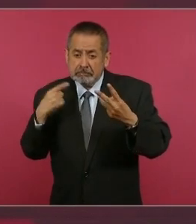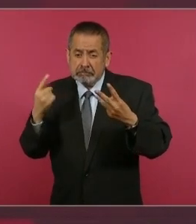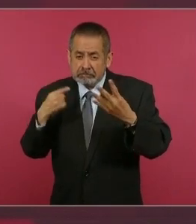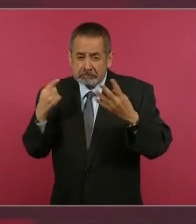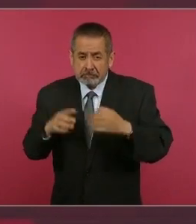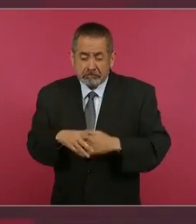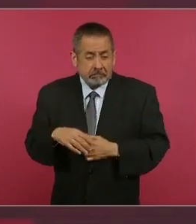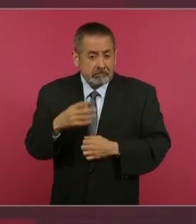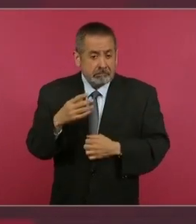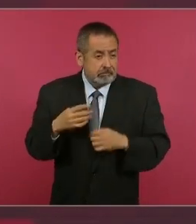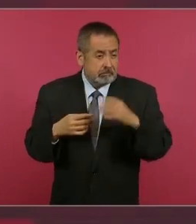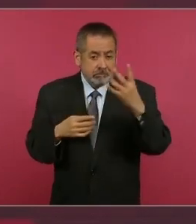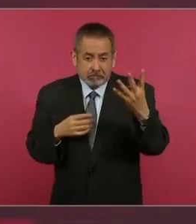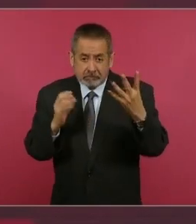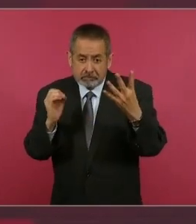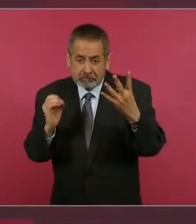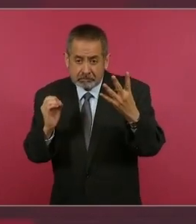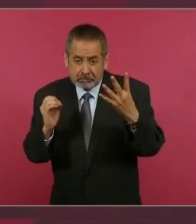4-0.